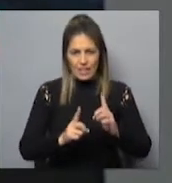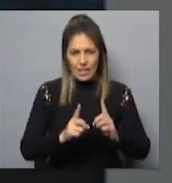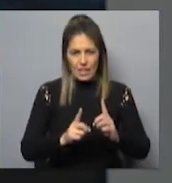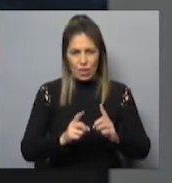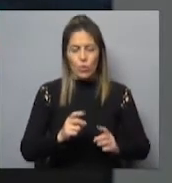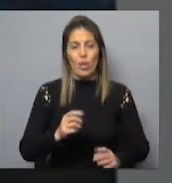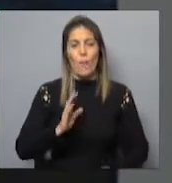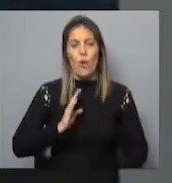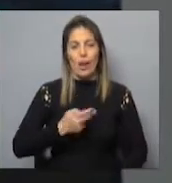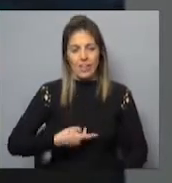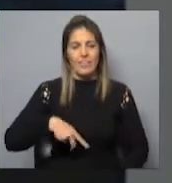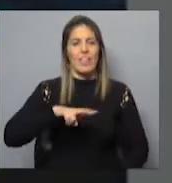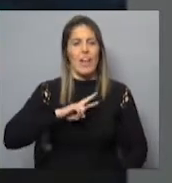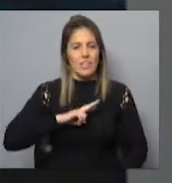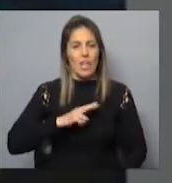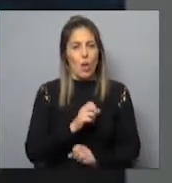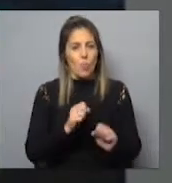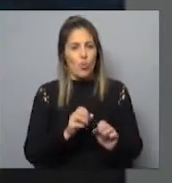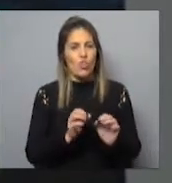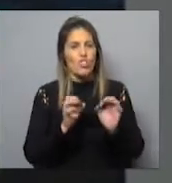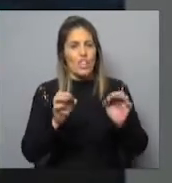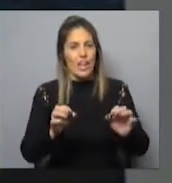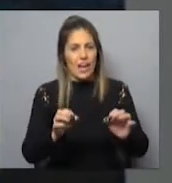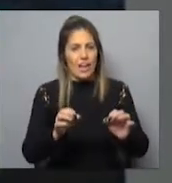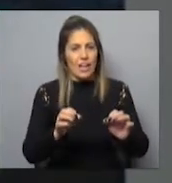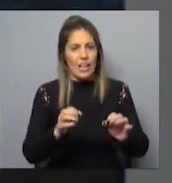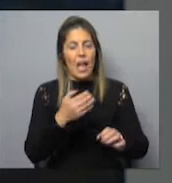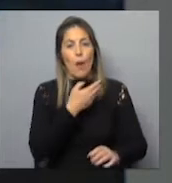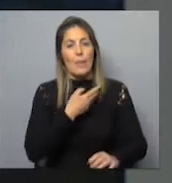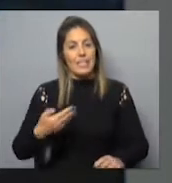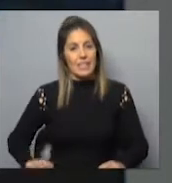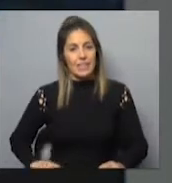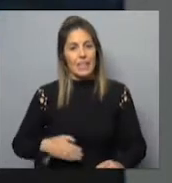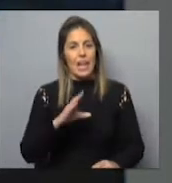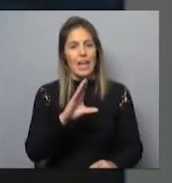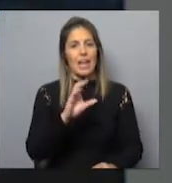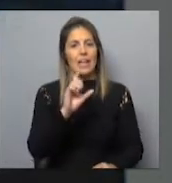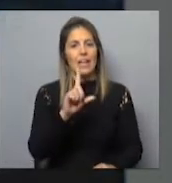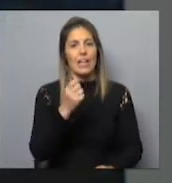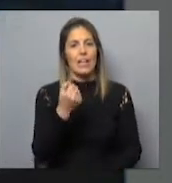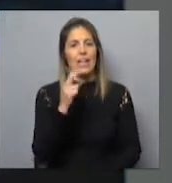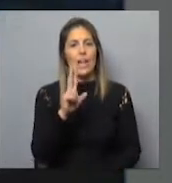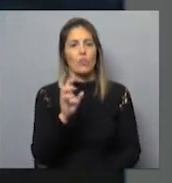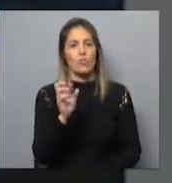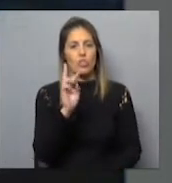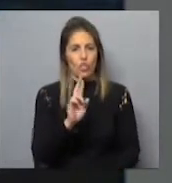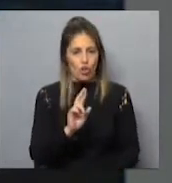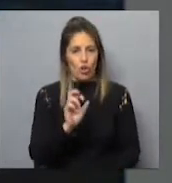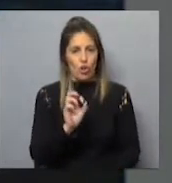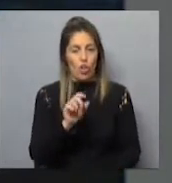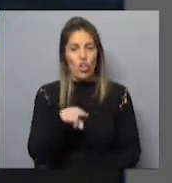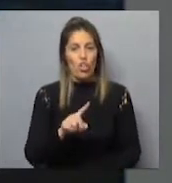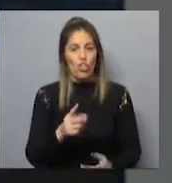trans así fue pudo llegar a ser presidenta del claustro en donde el trastorno está